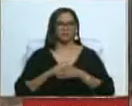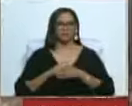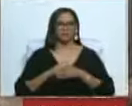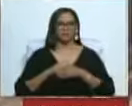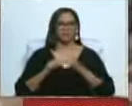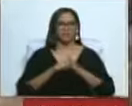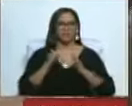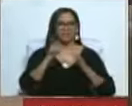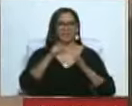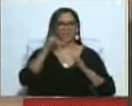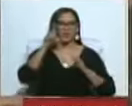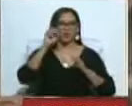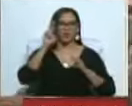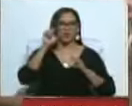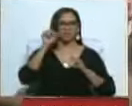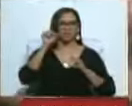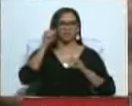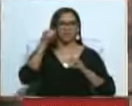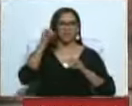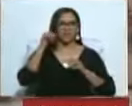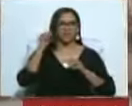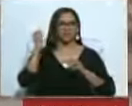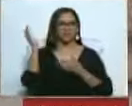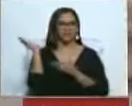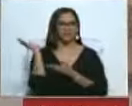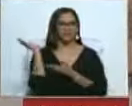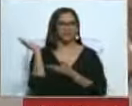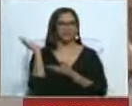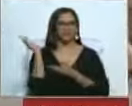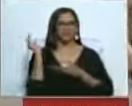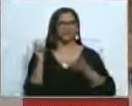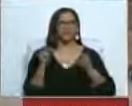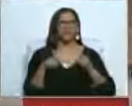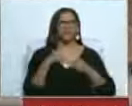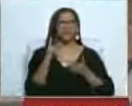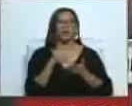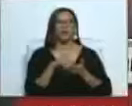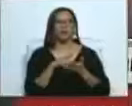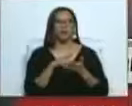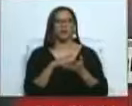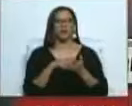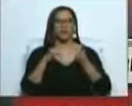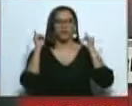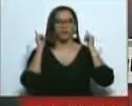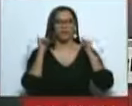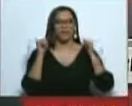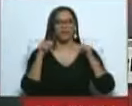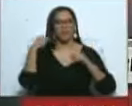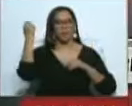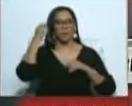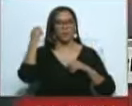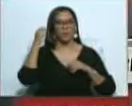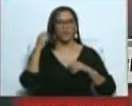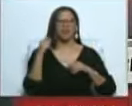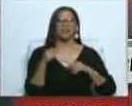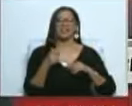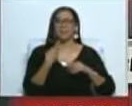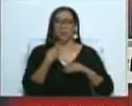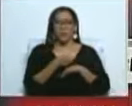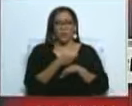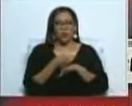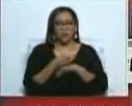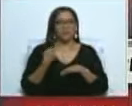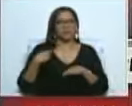mira, por aquí hay gente del Orza. Pero, ah. Y después la feria de San Fernando, con una exposición que me dijo el gobernador que iban a tener